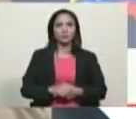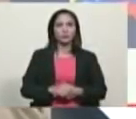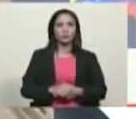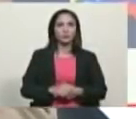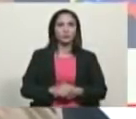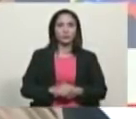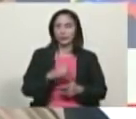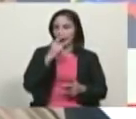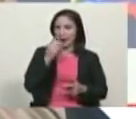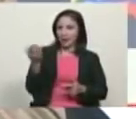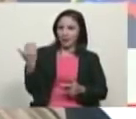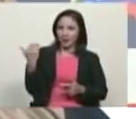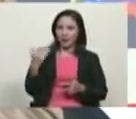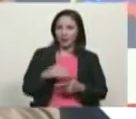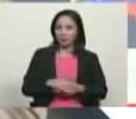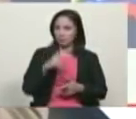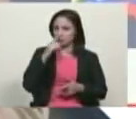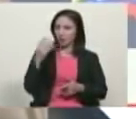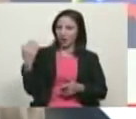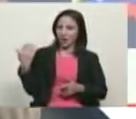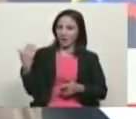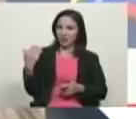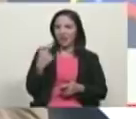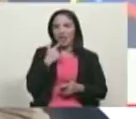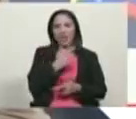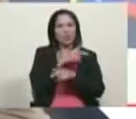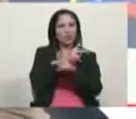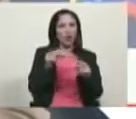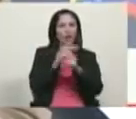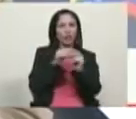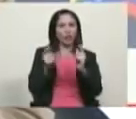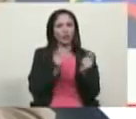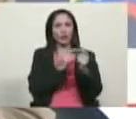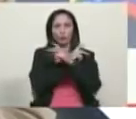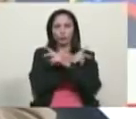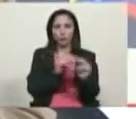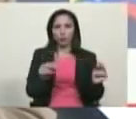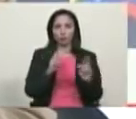Antes de ayer, hablan de no al diálogo.